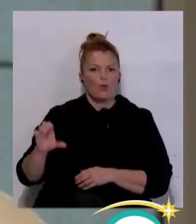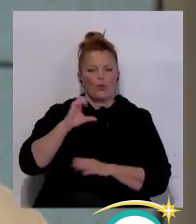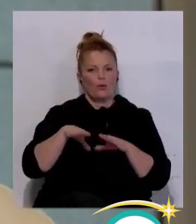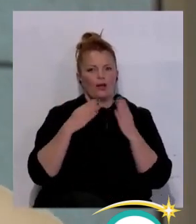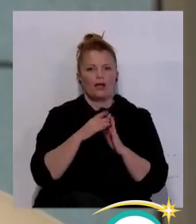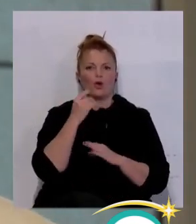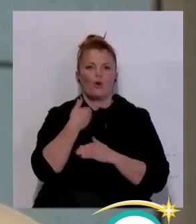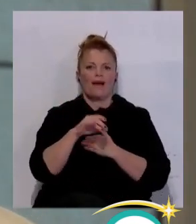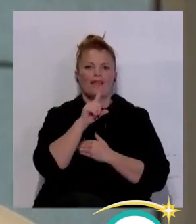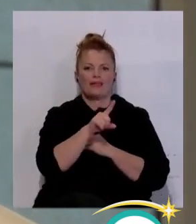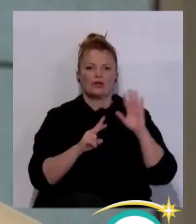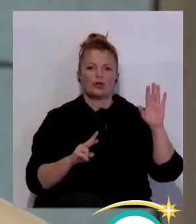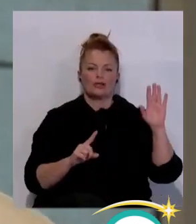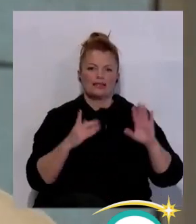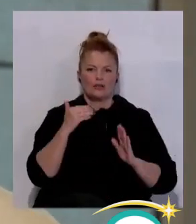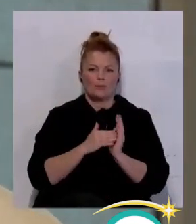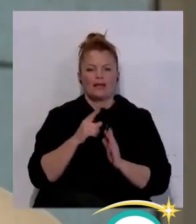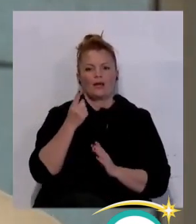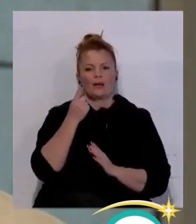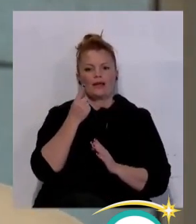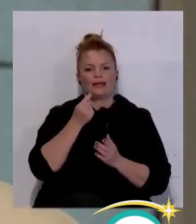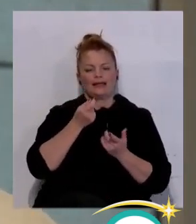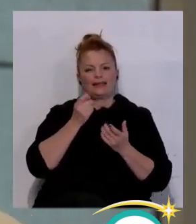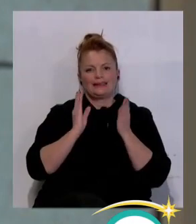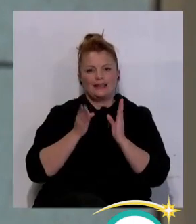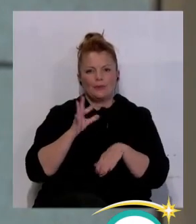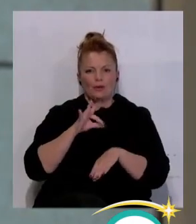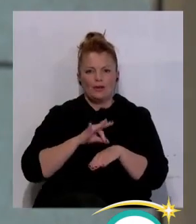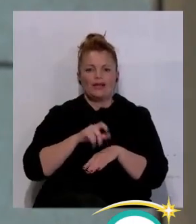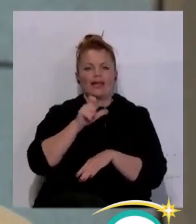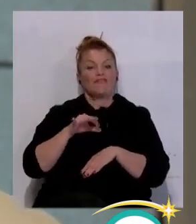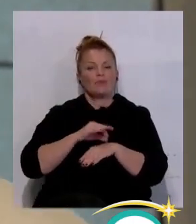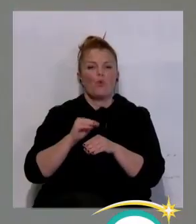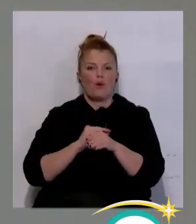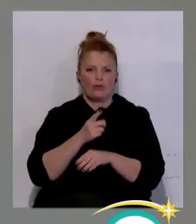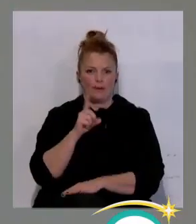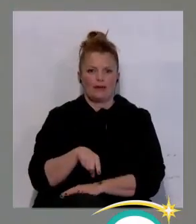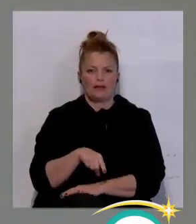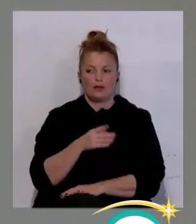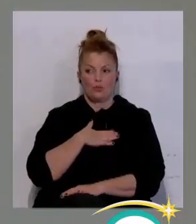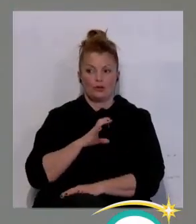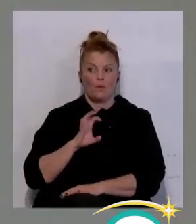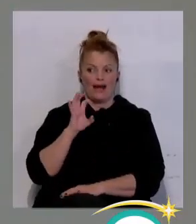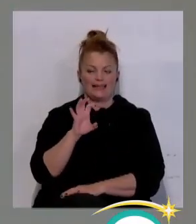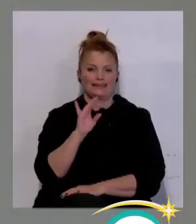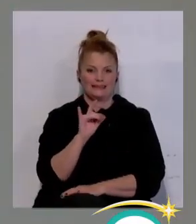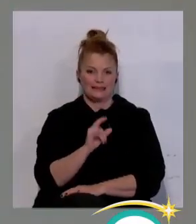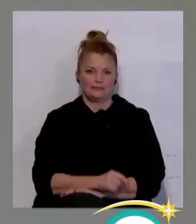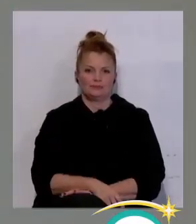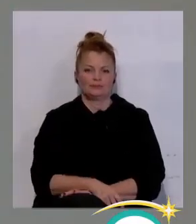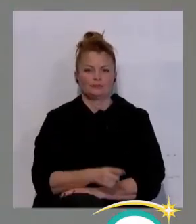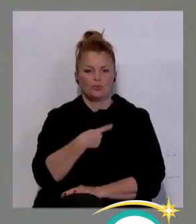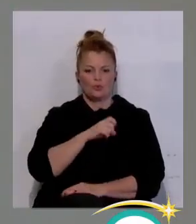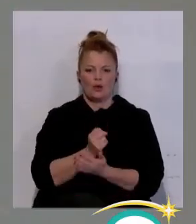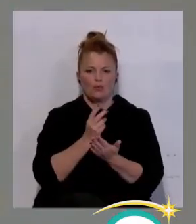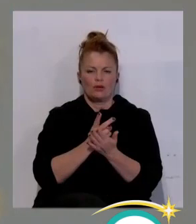con más de 165.000 tratamientos prescritos y enfermos curados, que es lo más importante, ¿no? La verdad es que en nuestro país sí, hemos